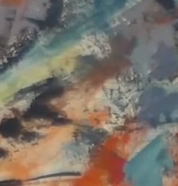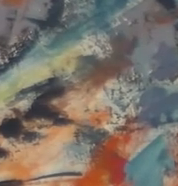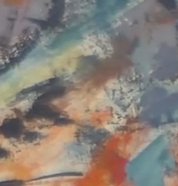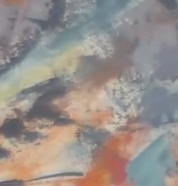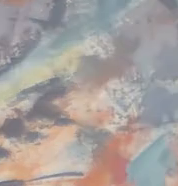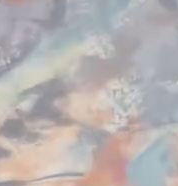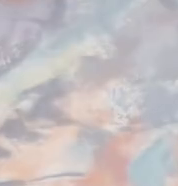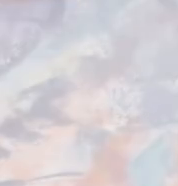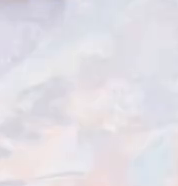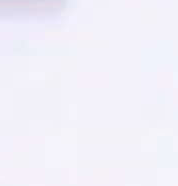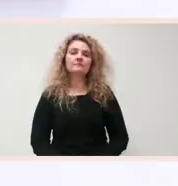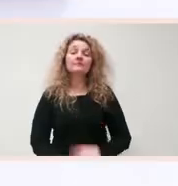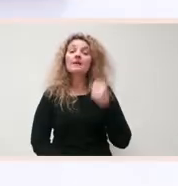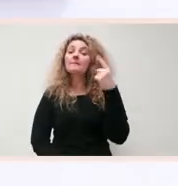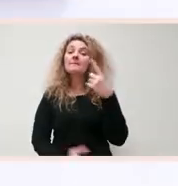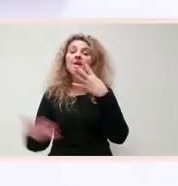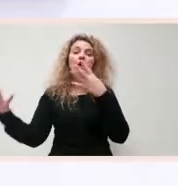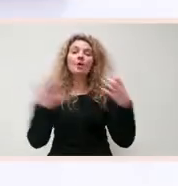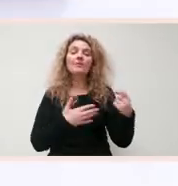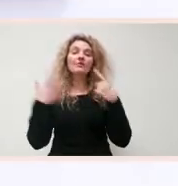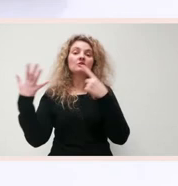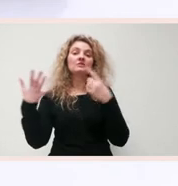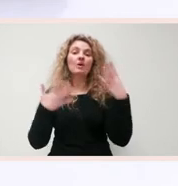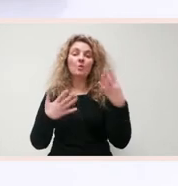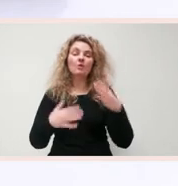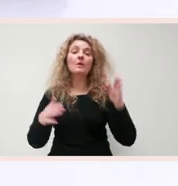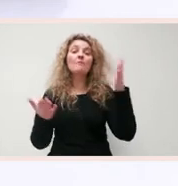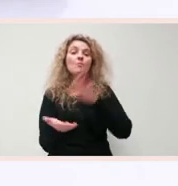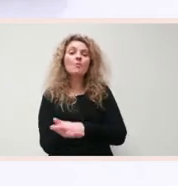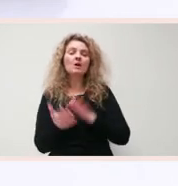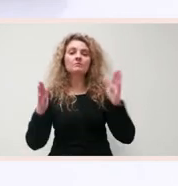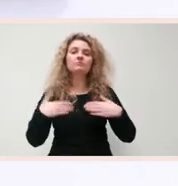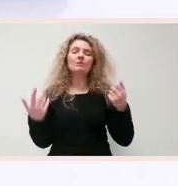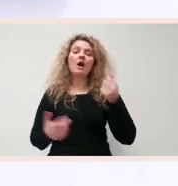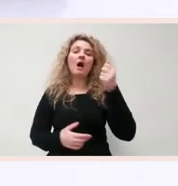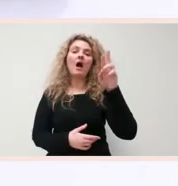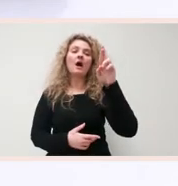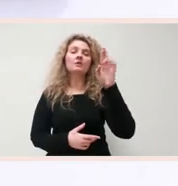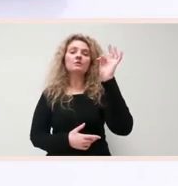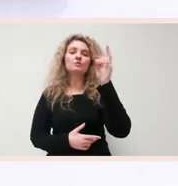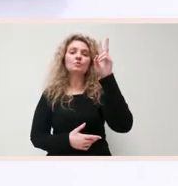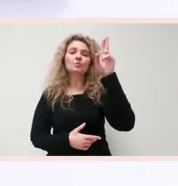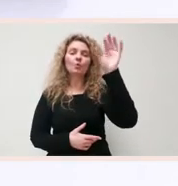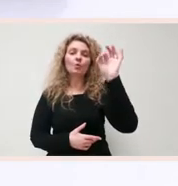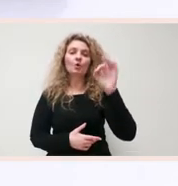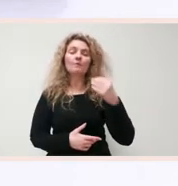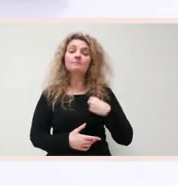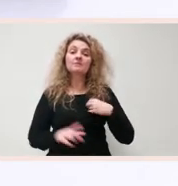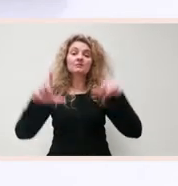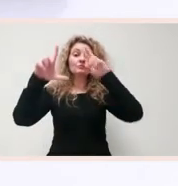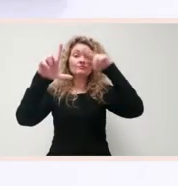En 1964, a morte sorprende a Arturo Souto cando está a realizar esta obra. E ademais, cando